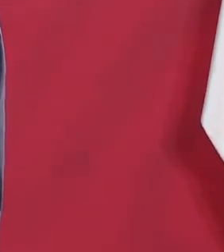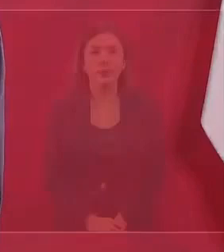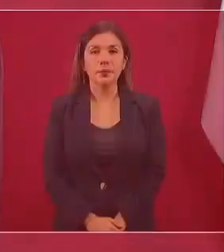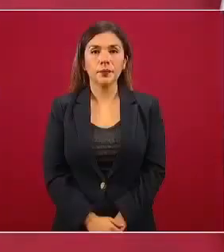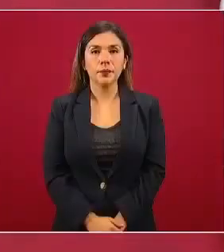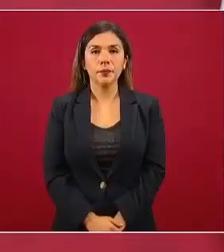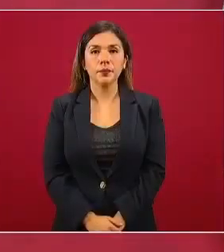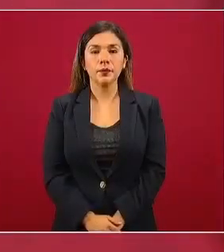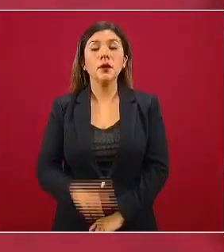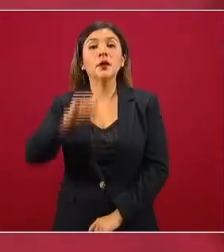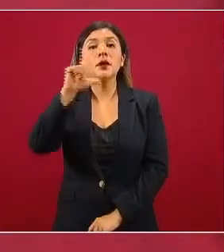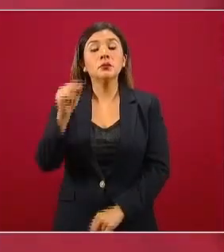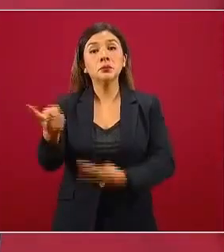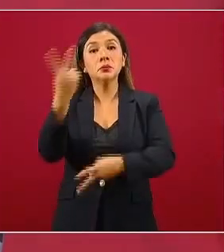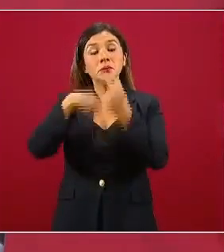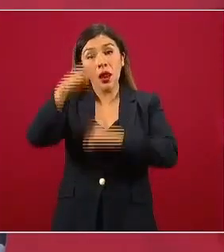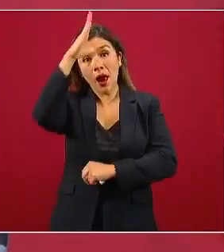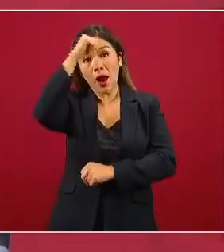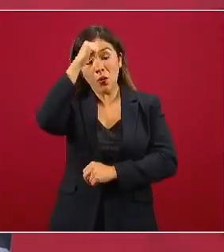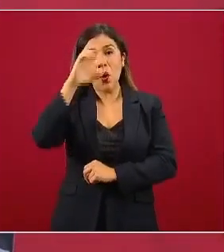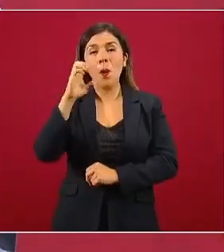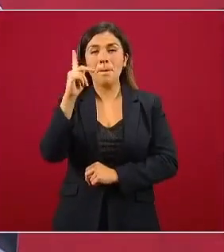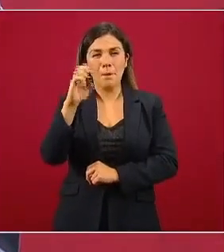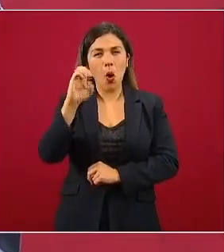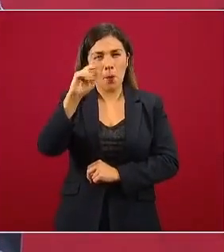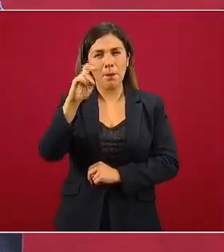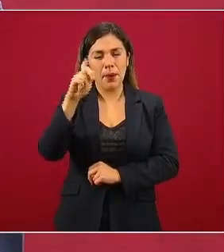y nos obligaban a reducir